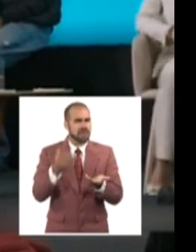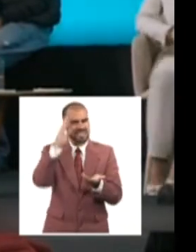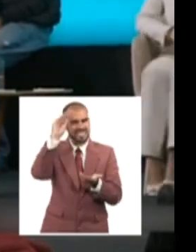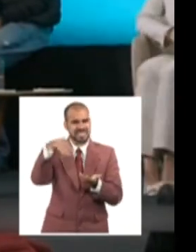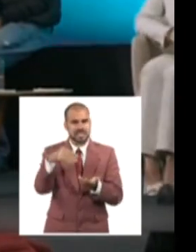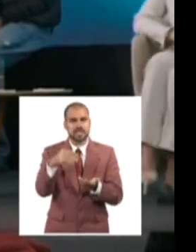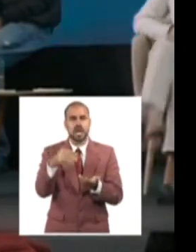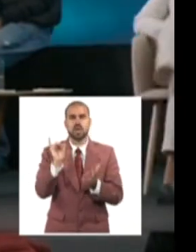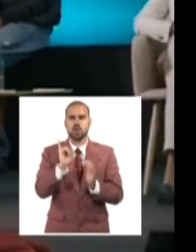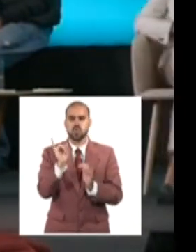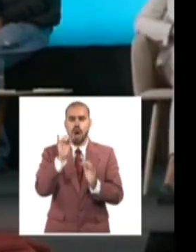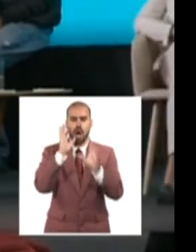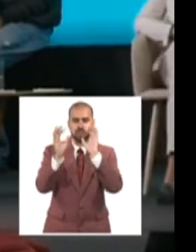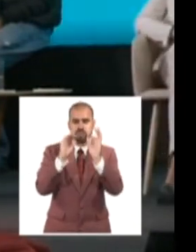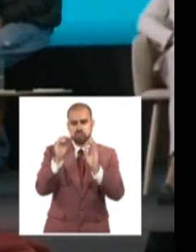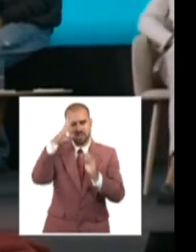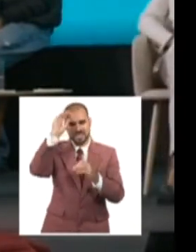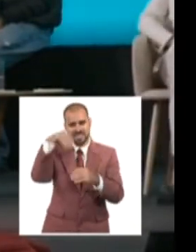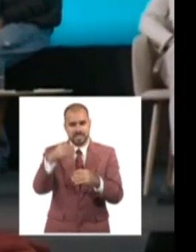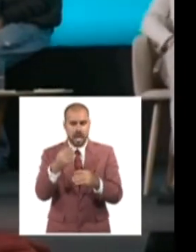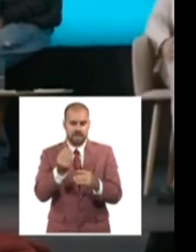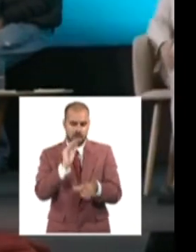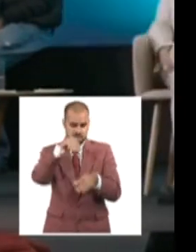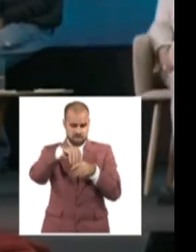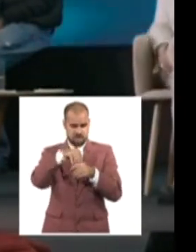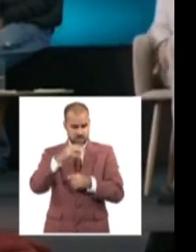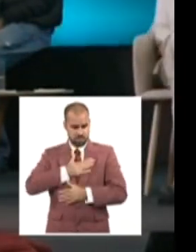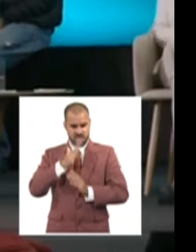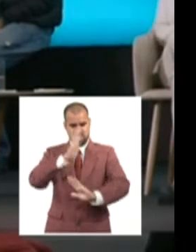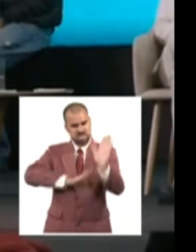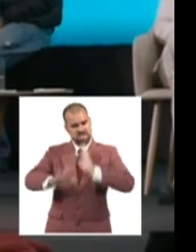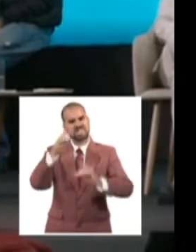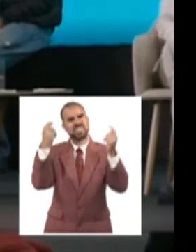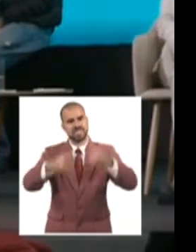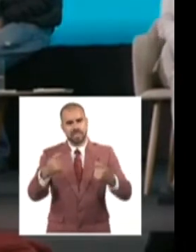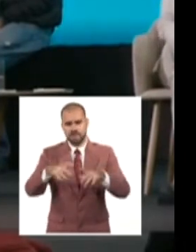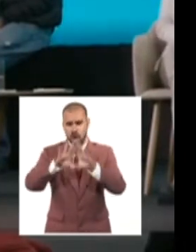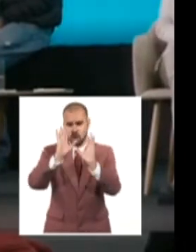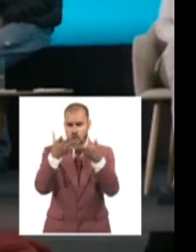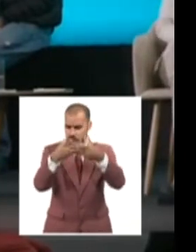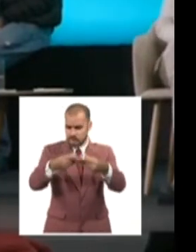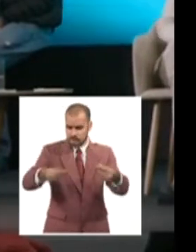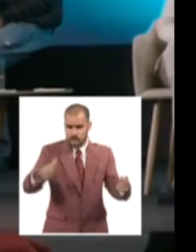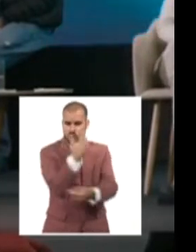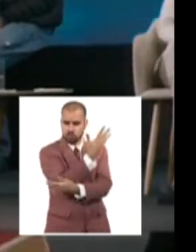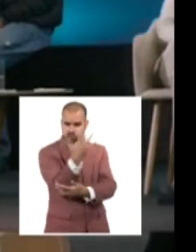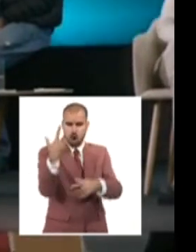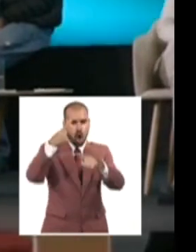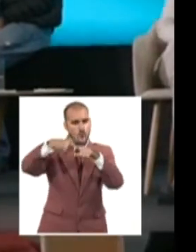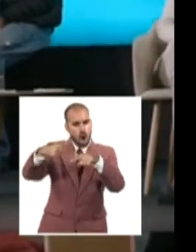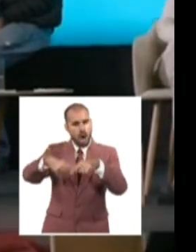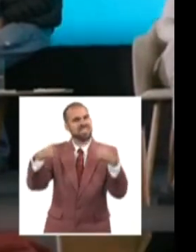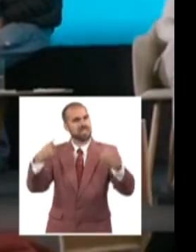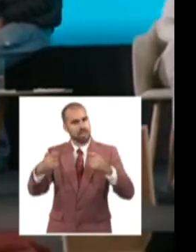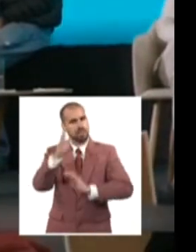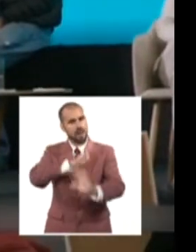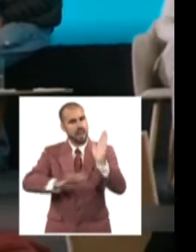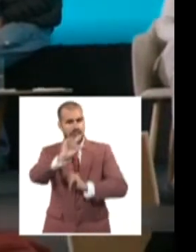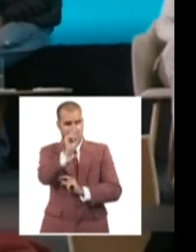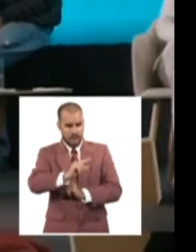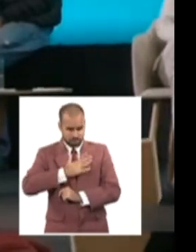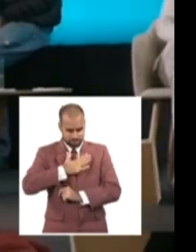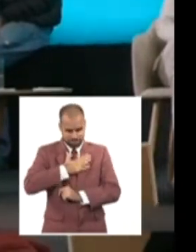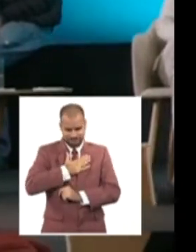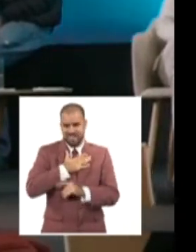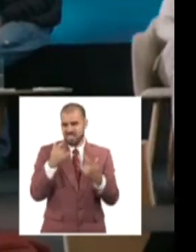nuestras fronteras pues también defender nuestras riquezas minerales nuestras florestas nuestros ríos nuestros mares